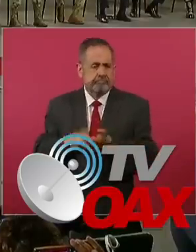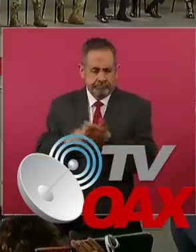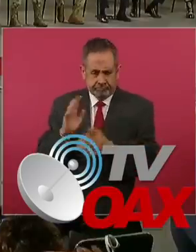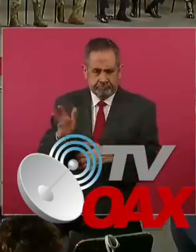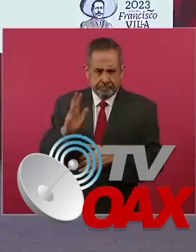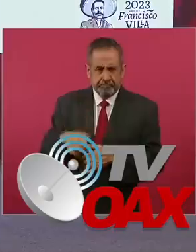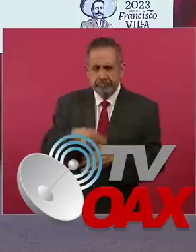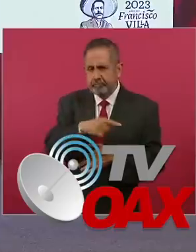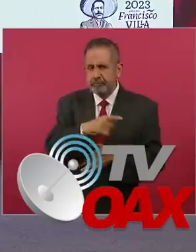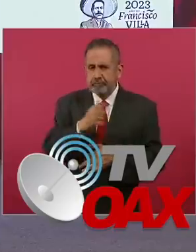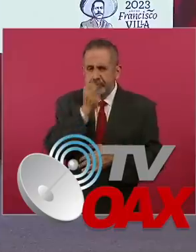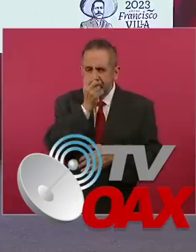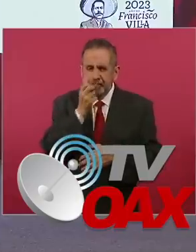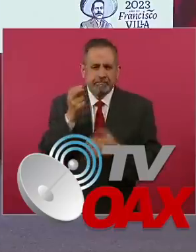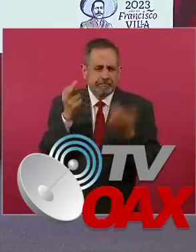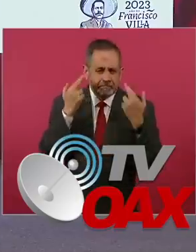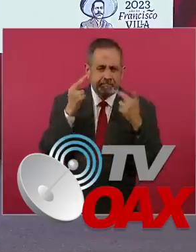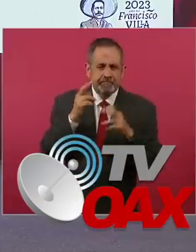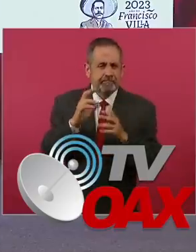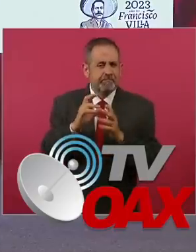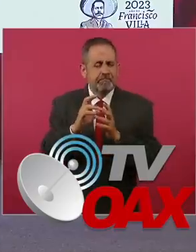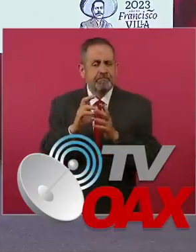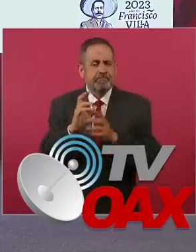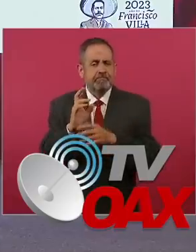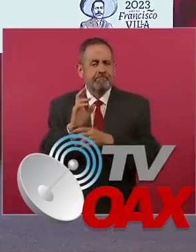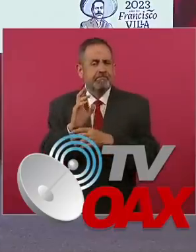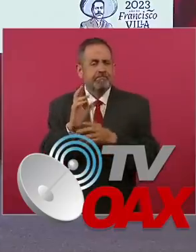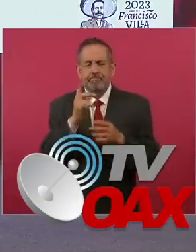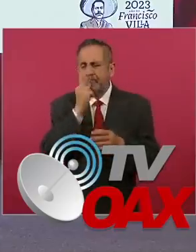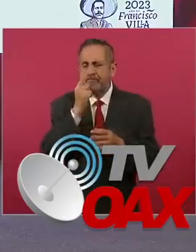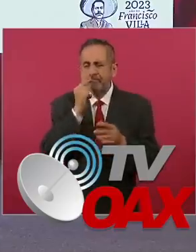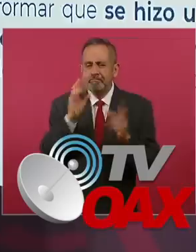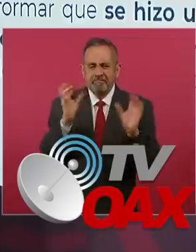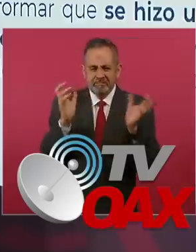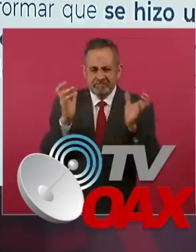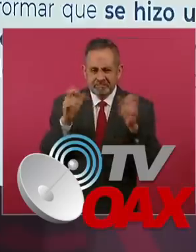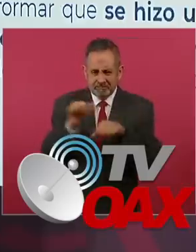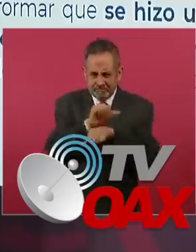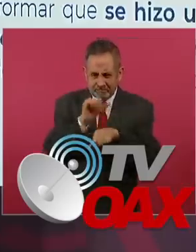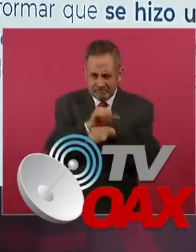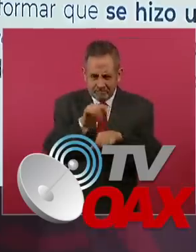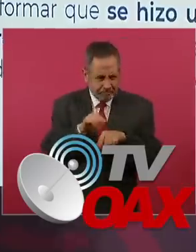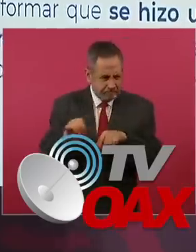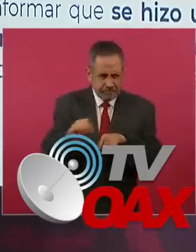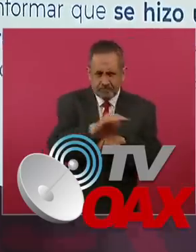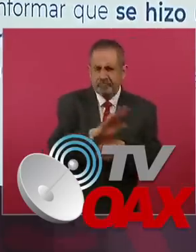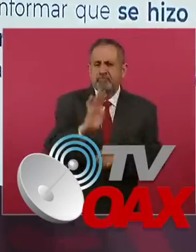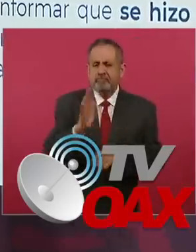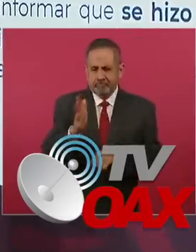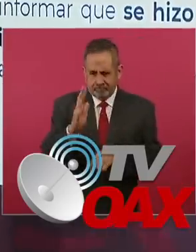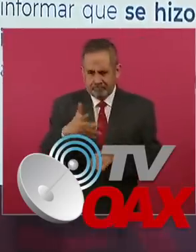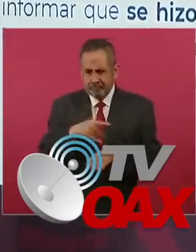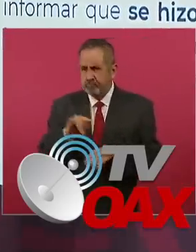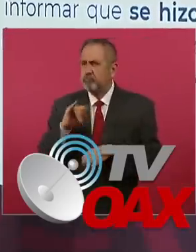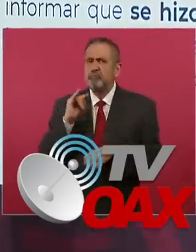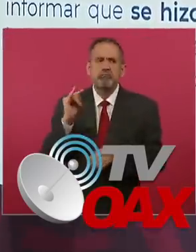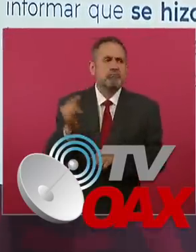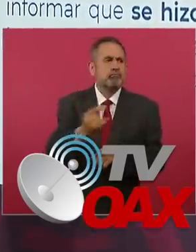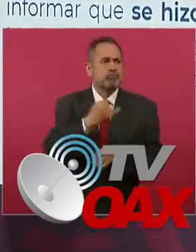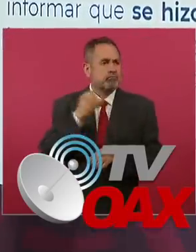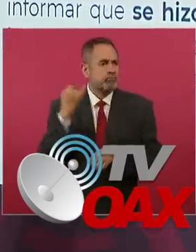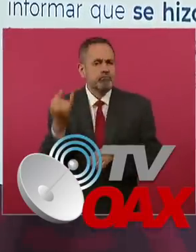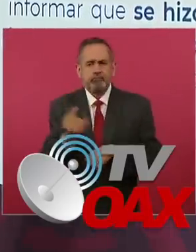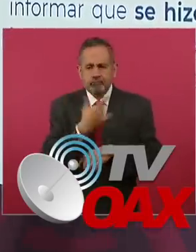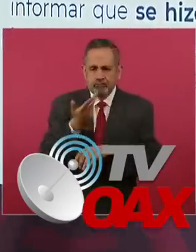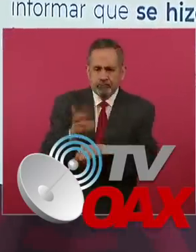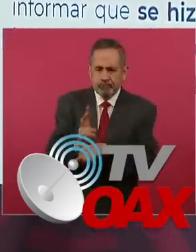estas radiopatrullas, por fortuna, ya se encuentran operando en las labores de seguridad en el territorio